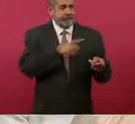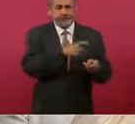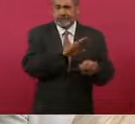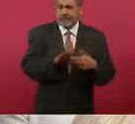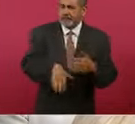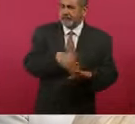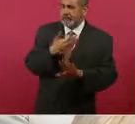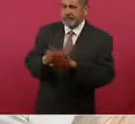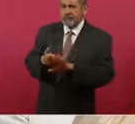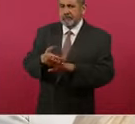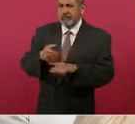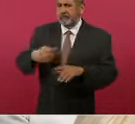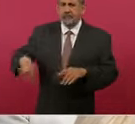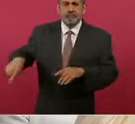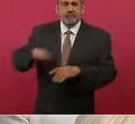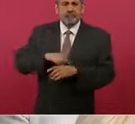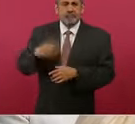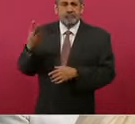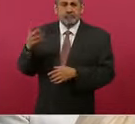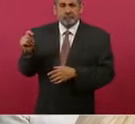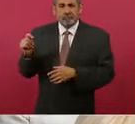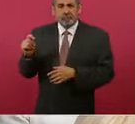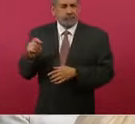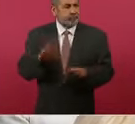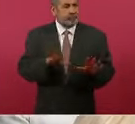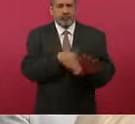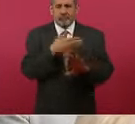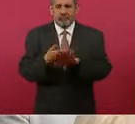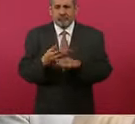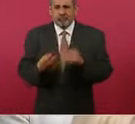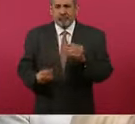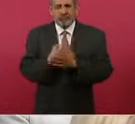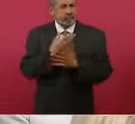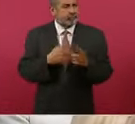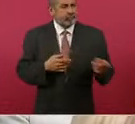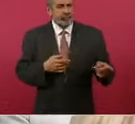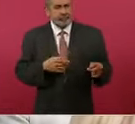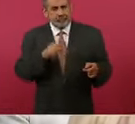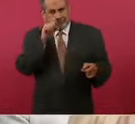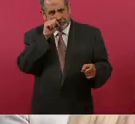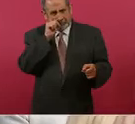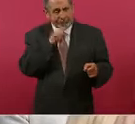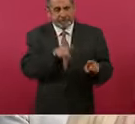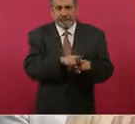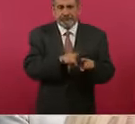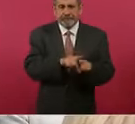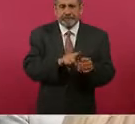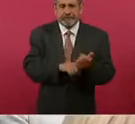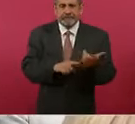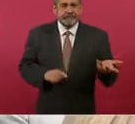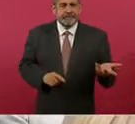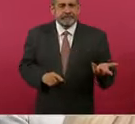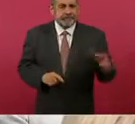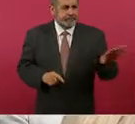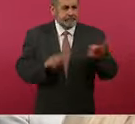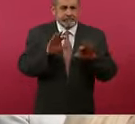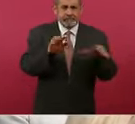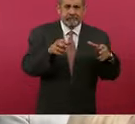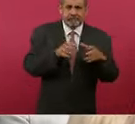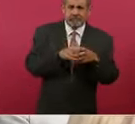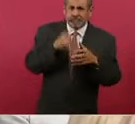de todos los proyectos de la 4T y ahora sale este despacho que, digamos, está haciendo el Dream Team para, en este